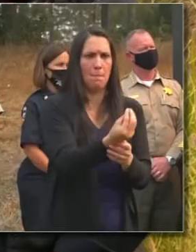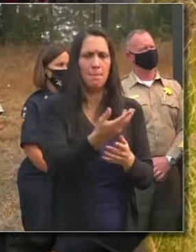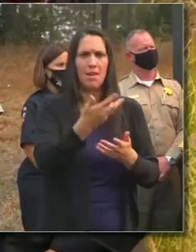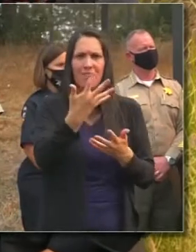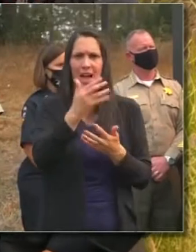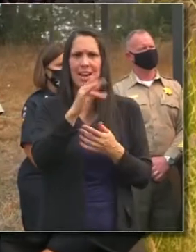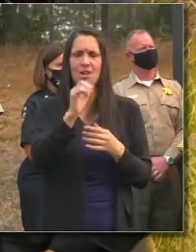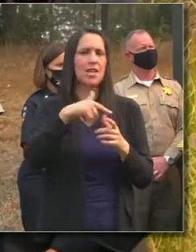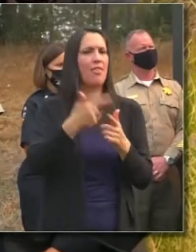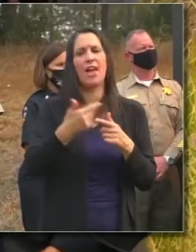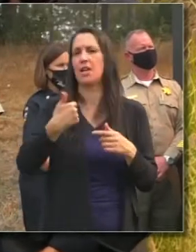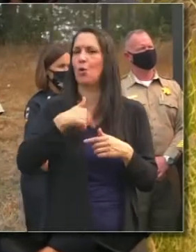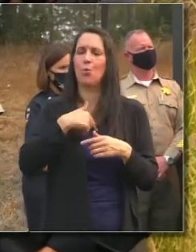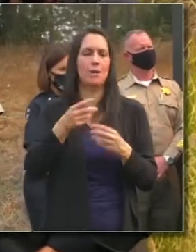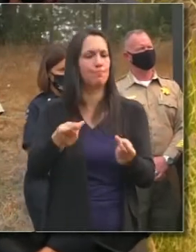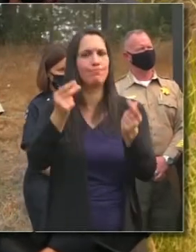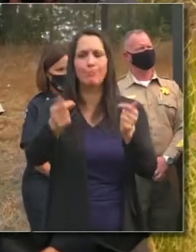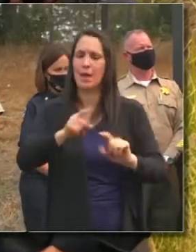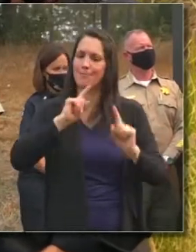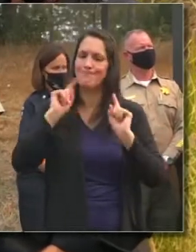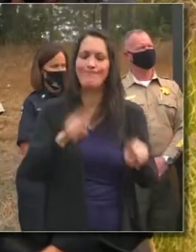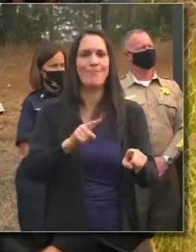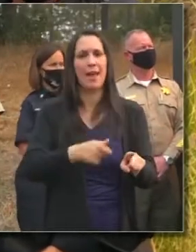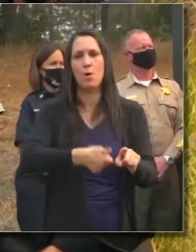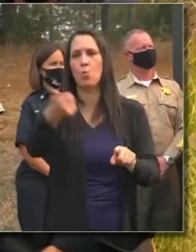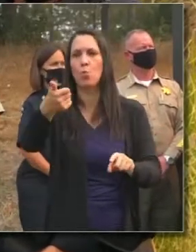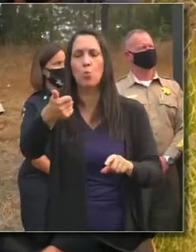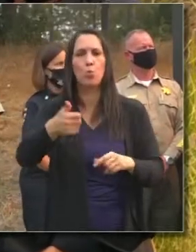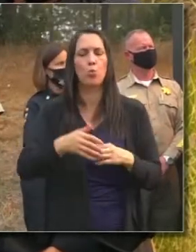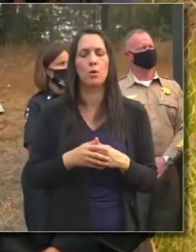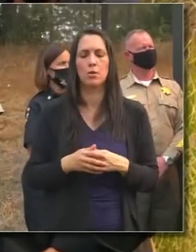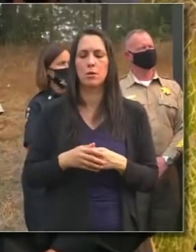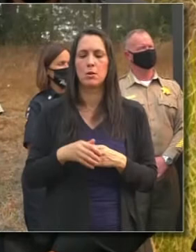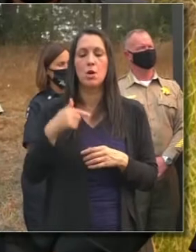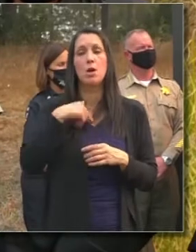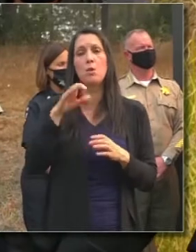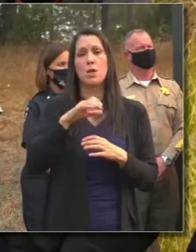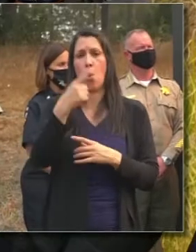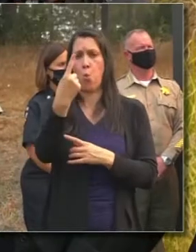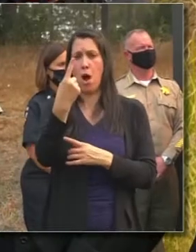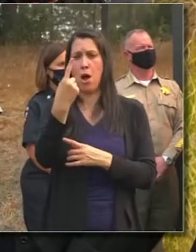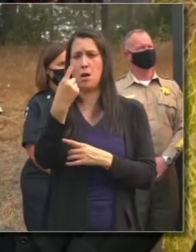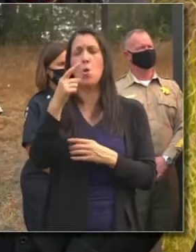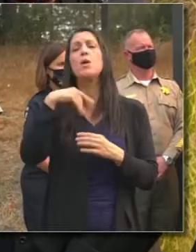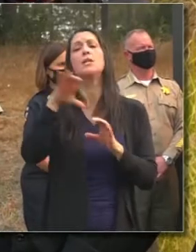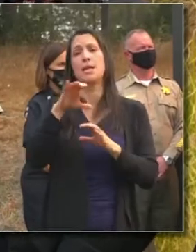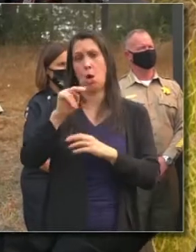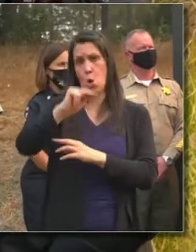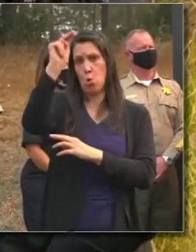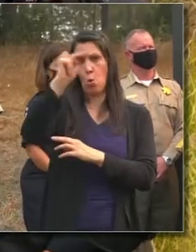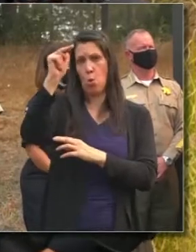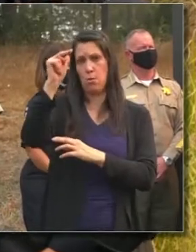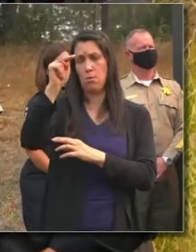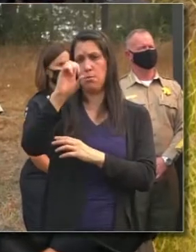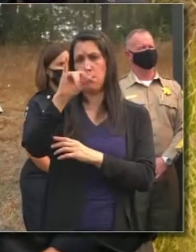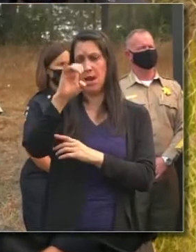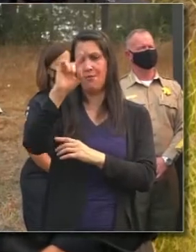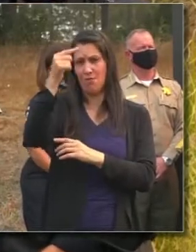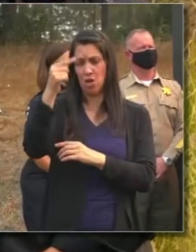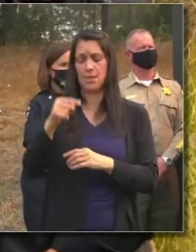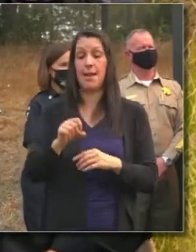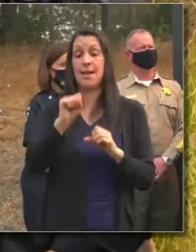75 acres fue entonces cuando decidimos que había que evacuar y lo hicimos de una manera en la que hicimos un lado primero la parte norte y